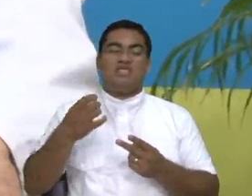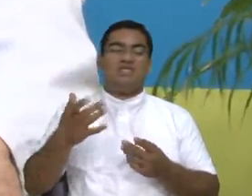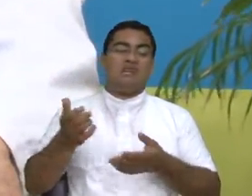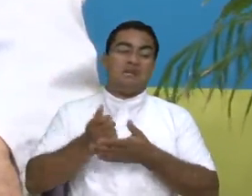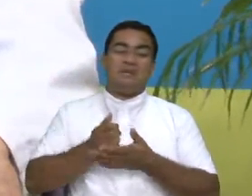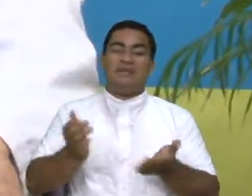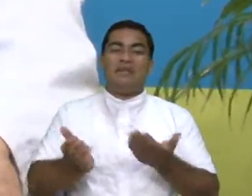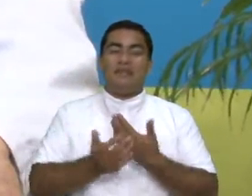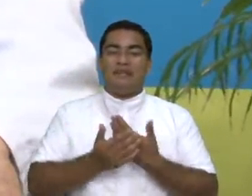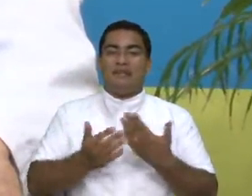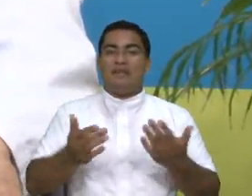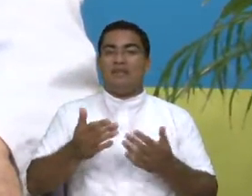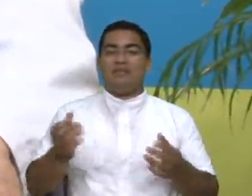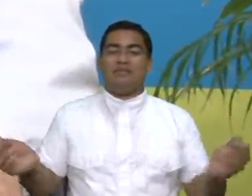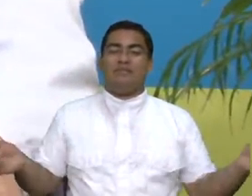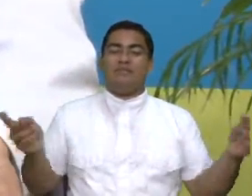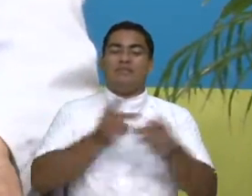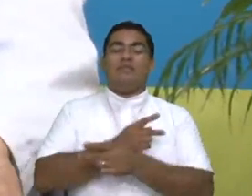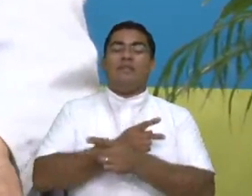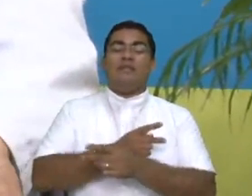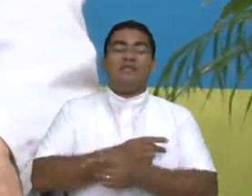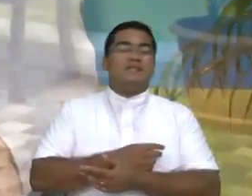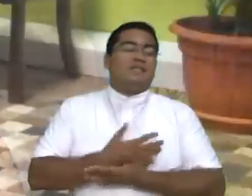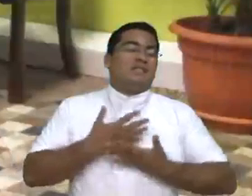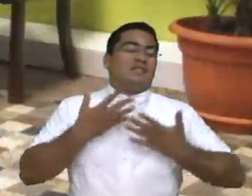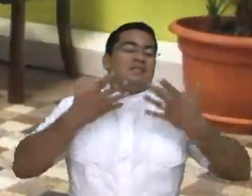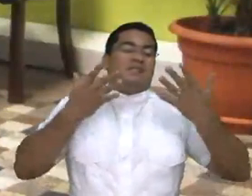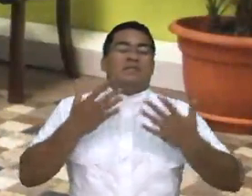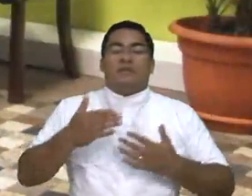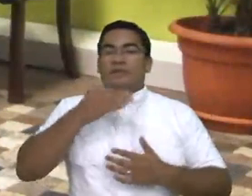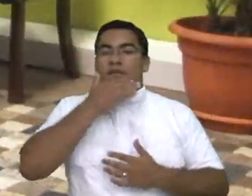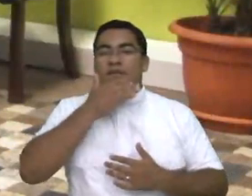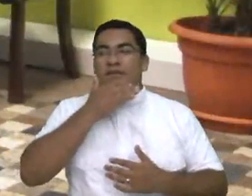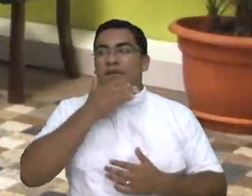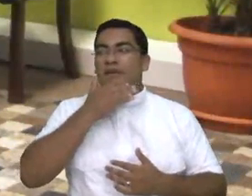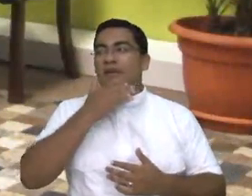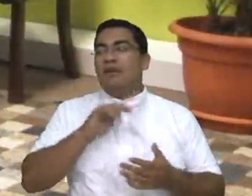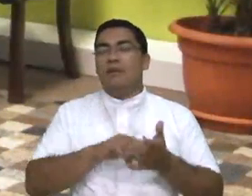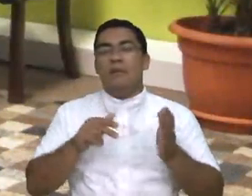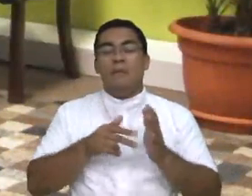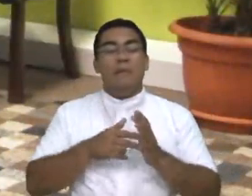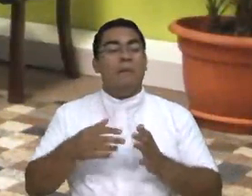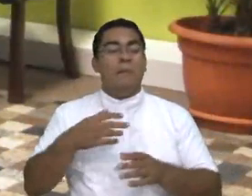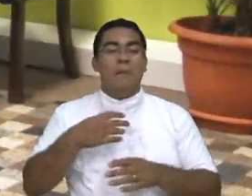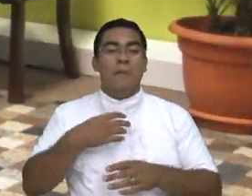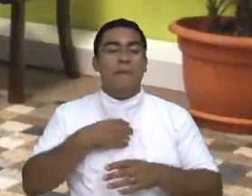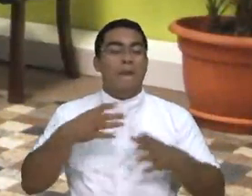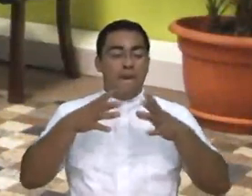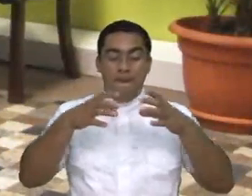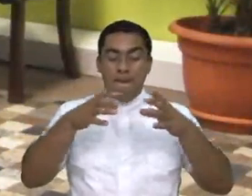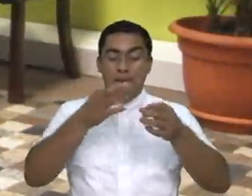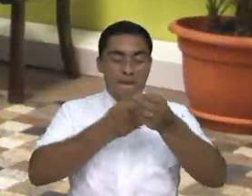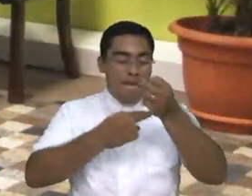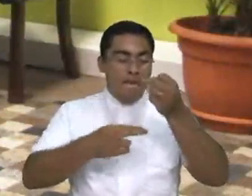inflamaciones. Entonces, en ellos les hacen estos medicamentos irritan la mucosa gástrica y tienen un mecanismo de acción que hace que las plaquetas no